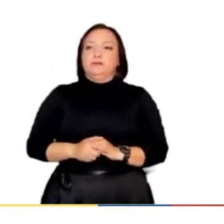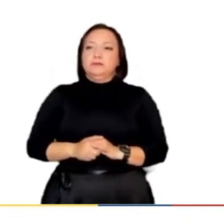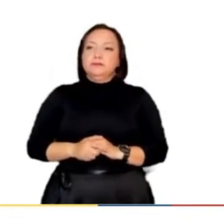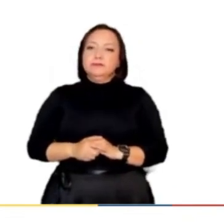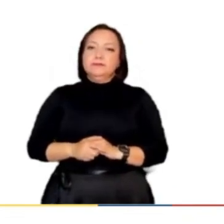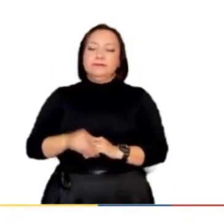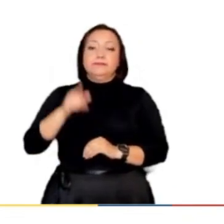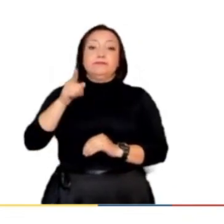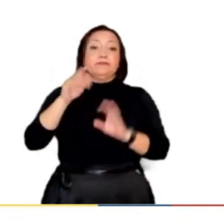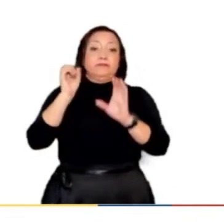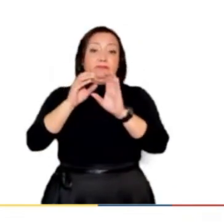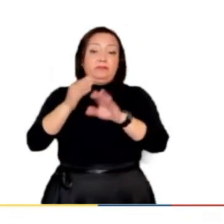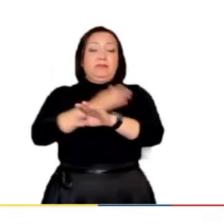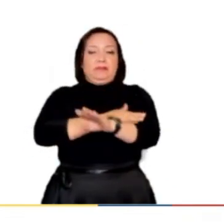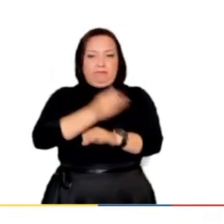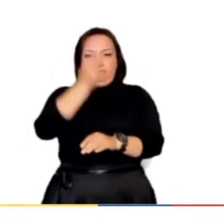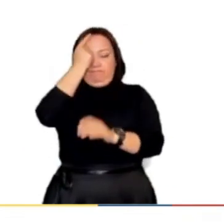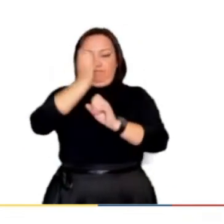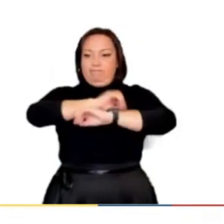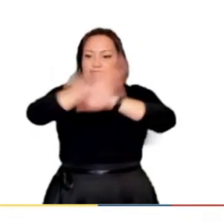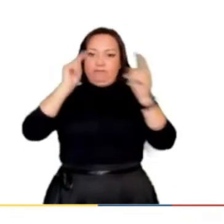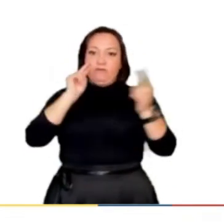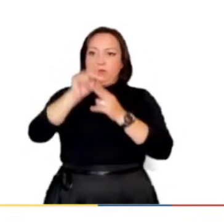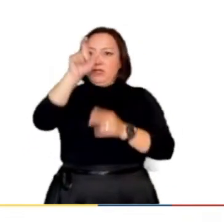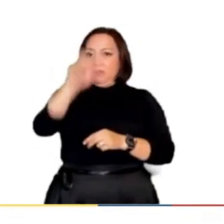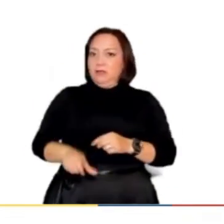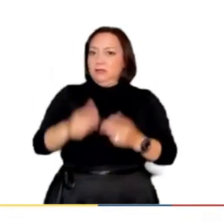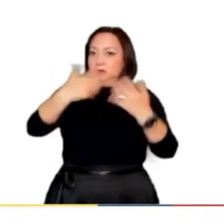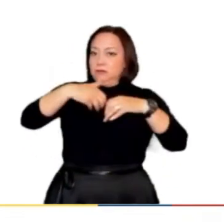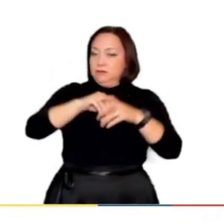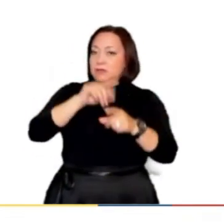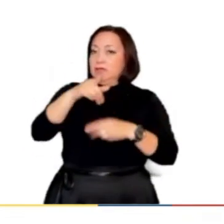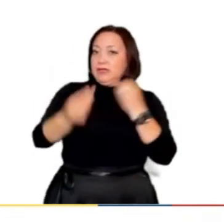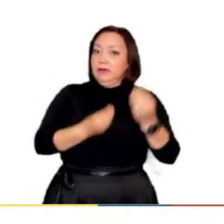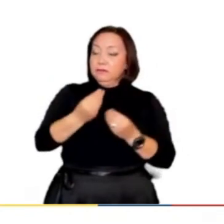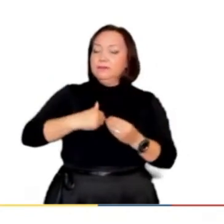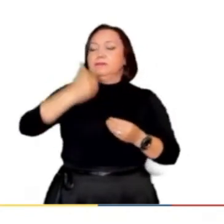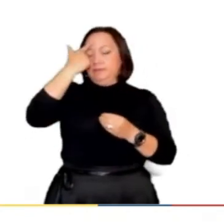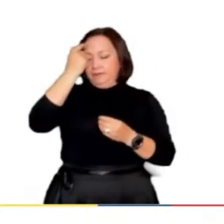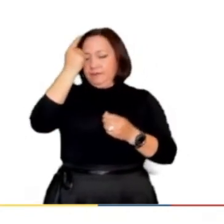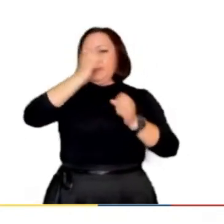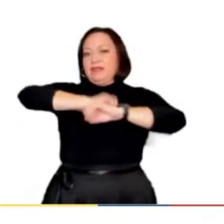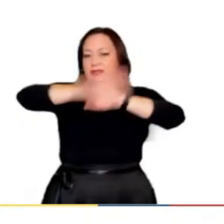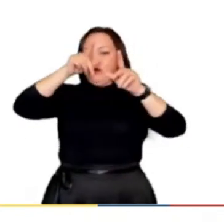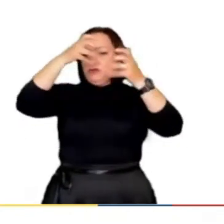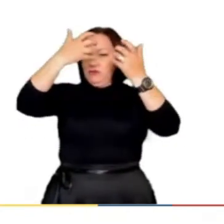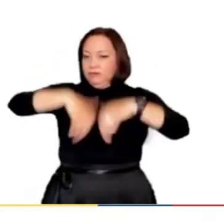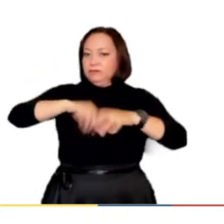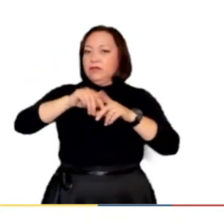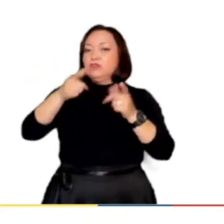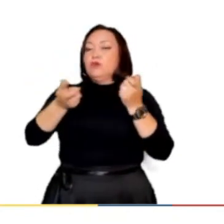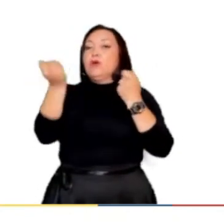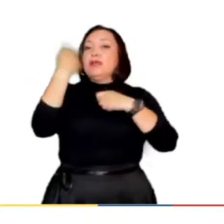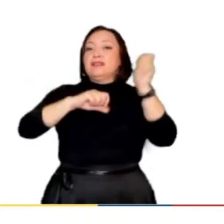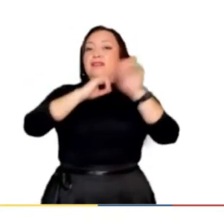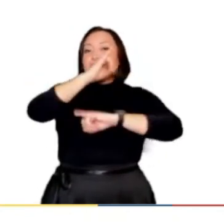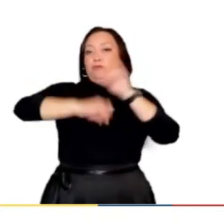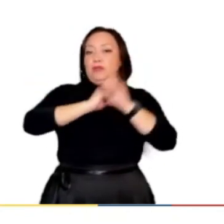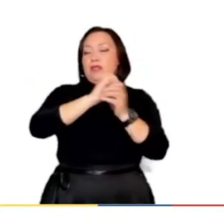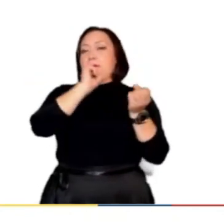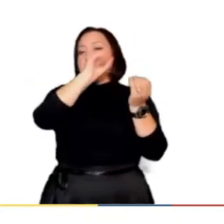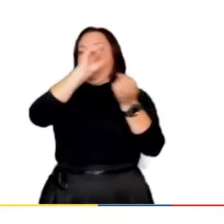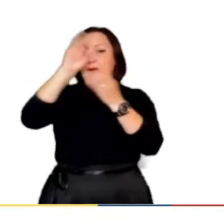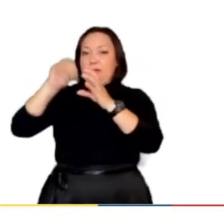claro el conocimiento del cliente, tenía dos cosas: o tenía claro que era una entidad exportadora y que su actividad comercial natural eran